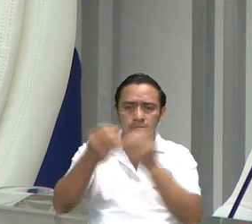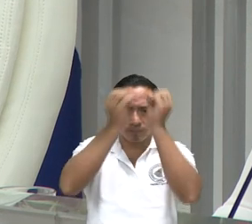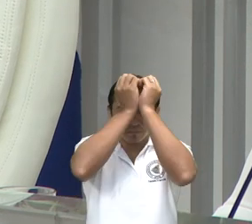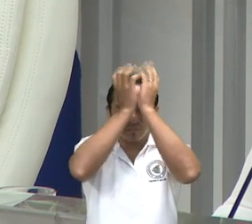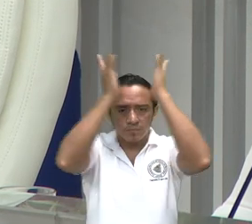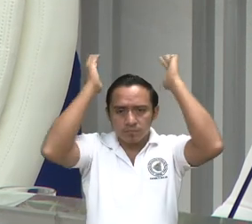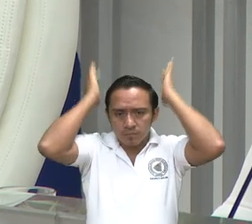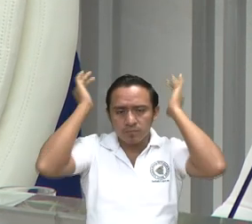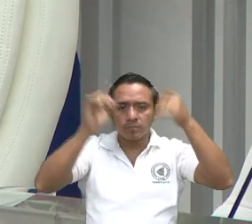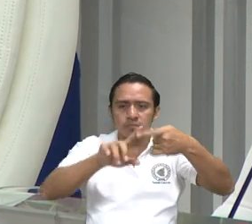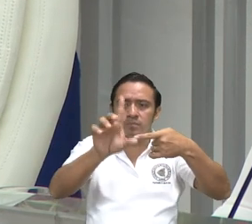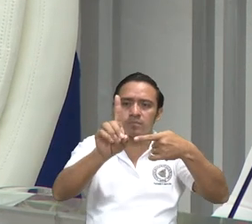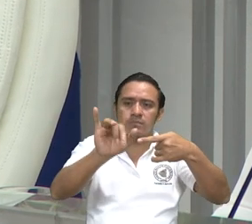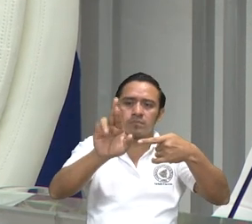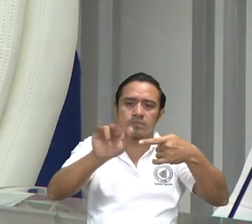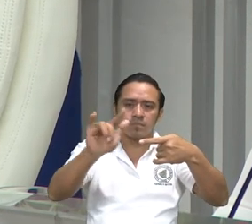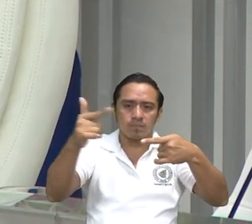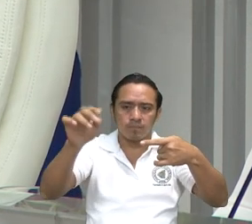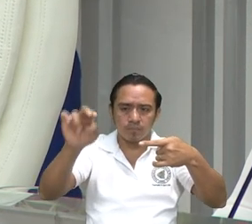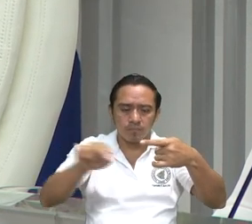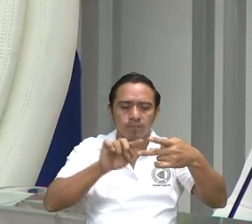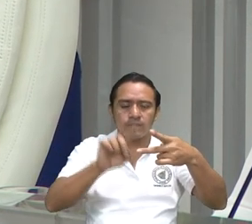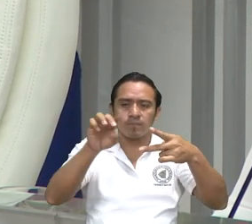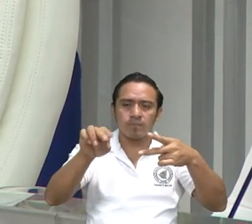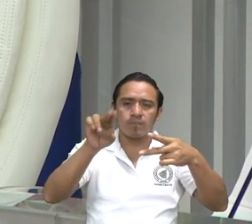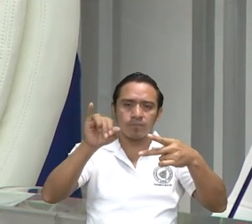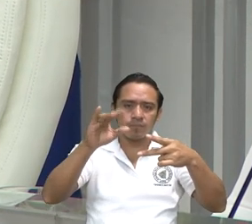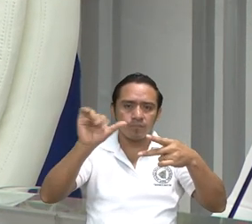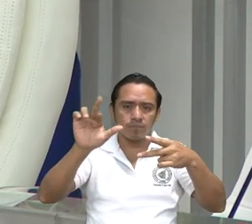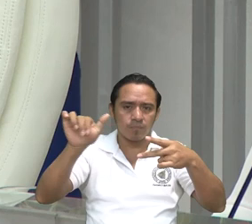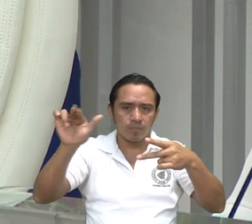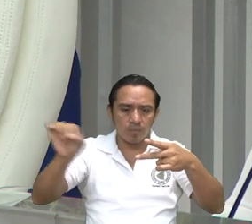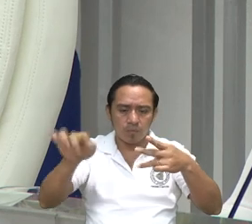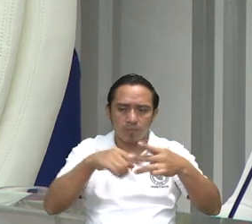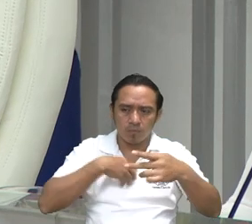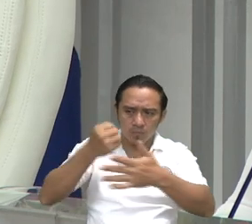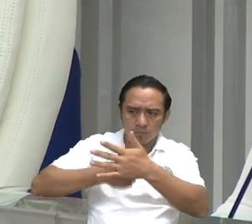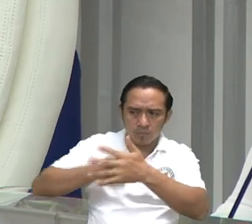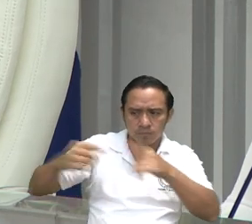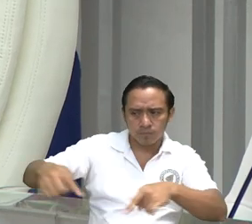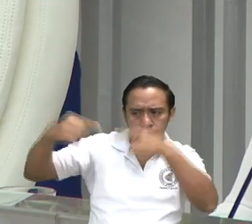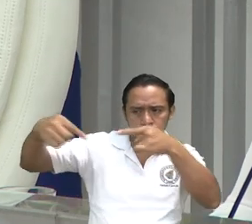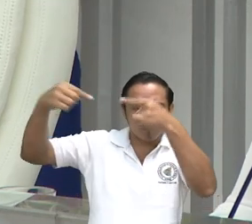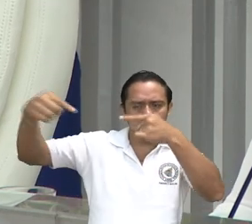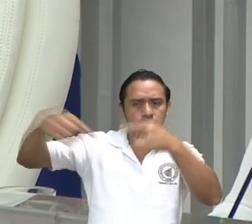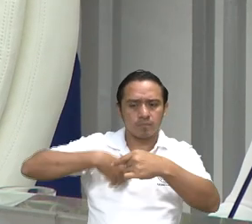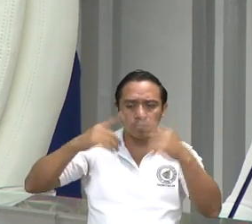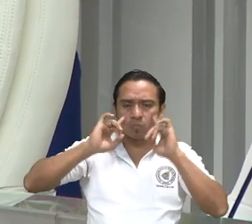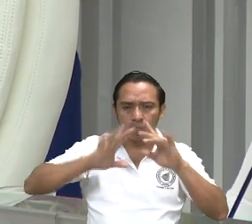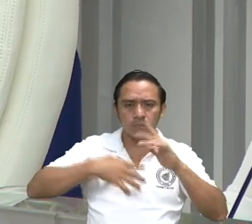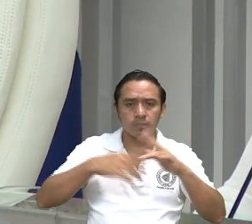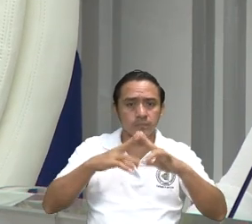caciques Diriangén y Nicarao en defensa de nuestra identidad, nuestro territorio y